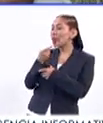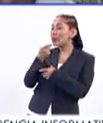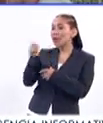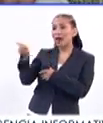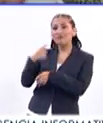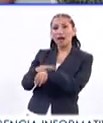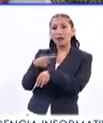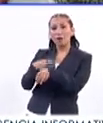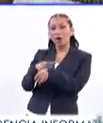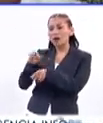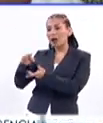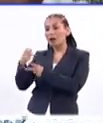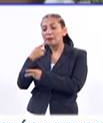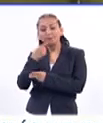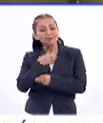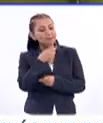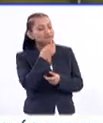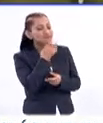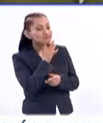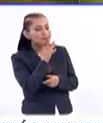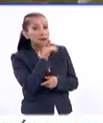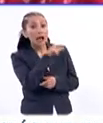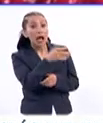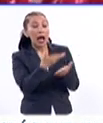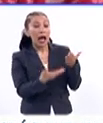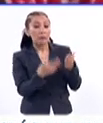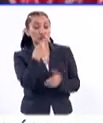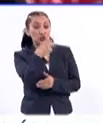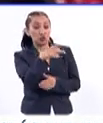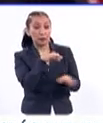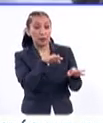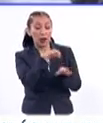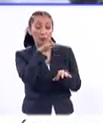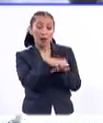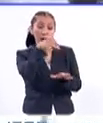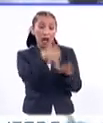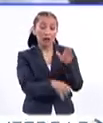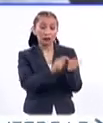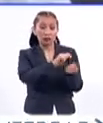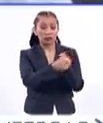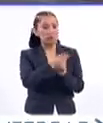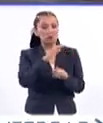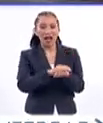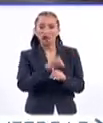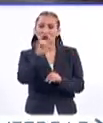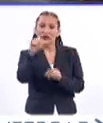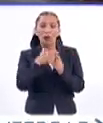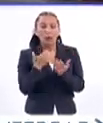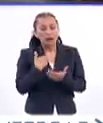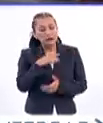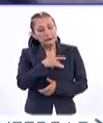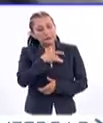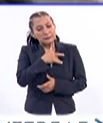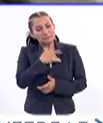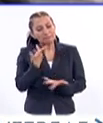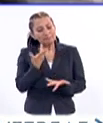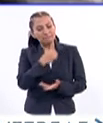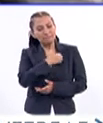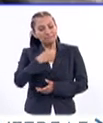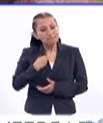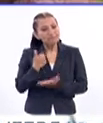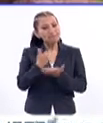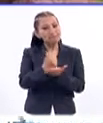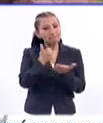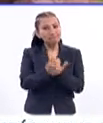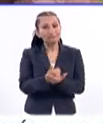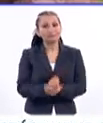enfermo y viceversa. En ocasiones, su misión va más allá de la traducción, pues actúan con un fuerte sentido de compromiso